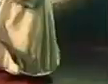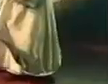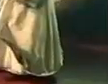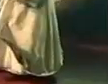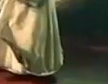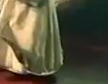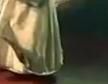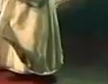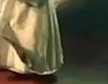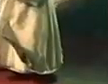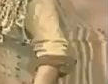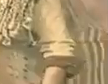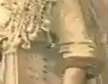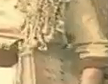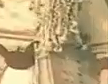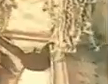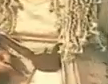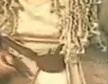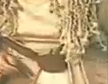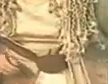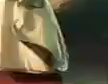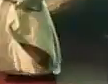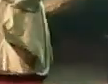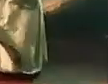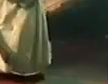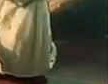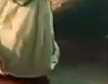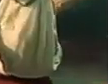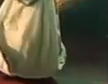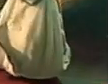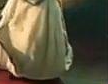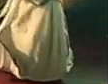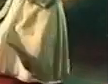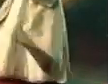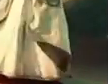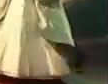Tú me caes bien, muchacho, me caes bien.